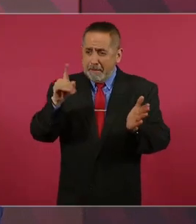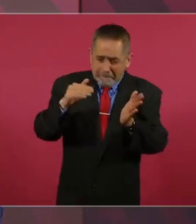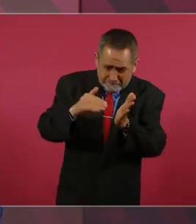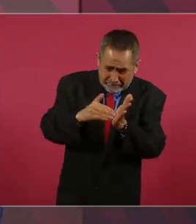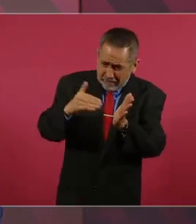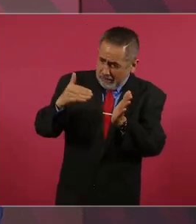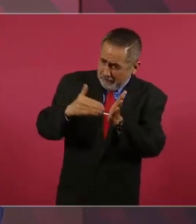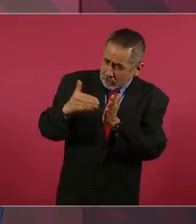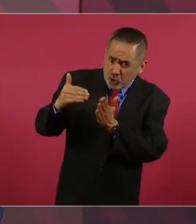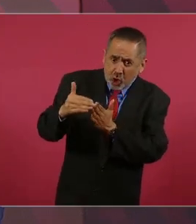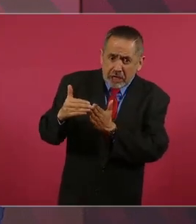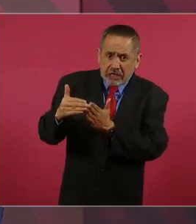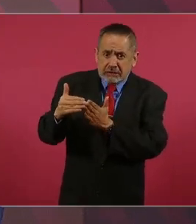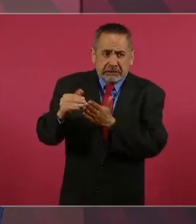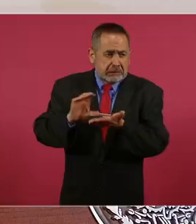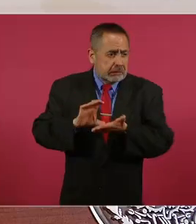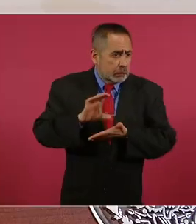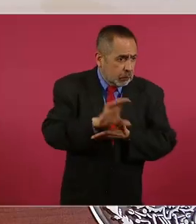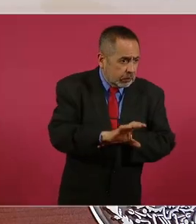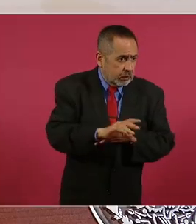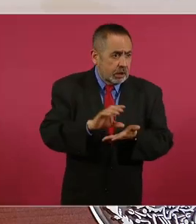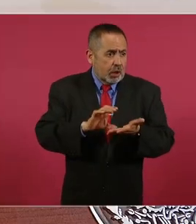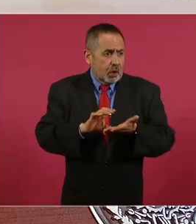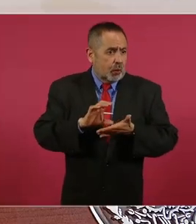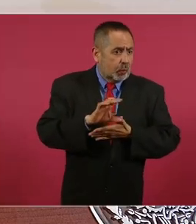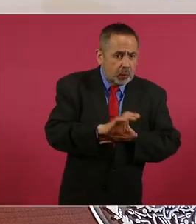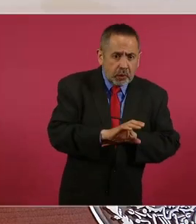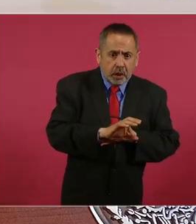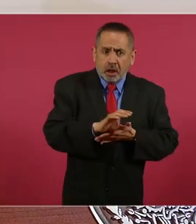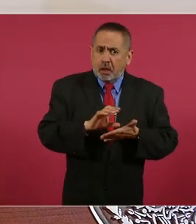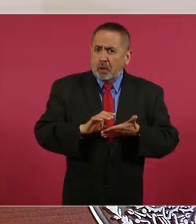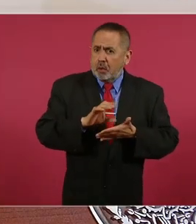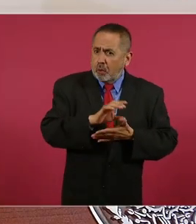1,000 millones cuesta mantenerlo.